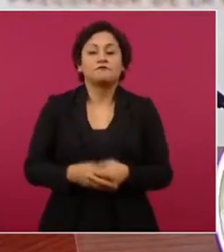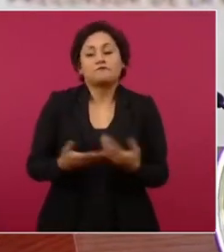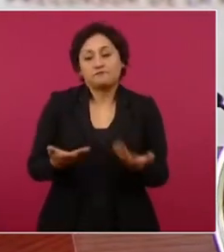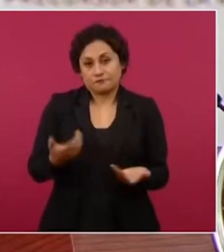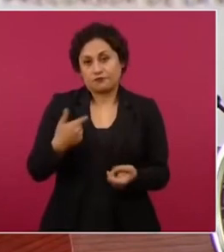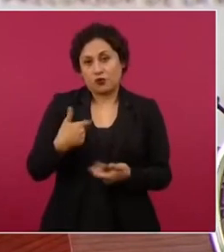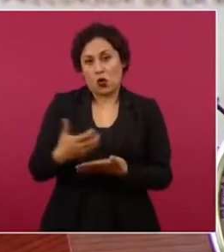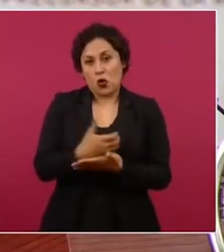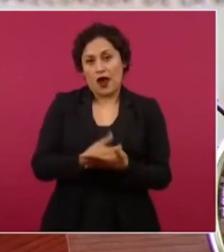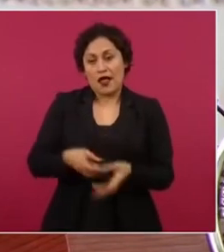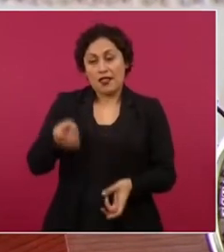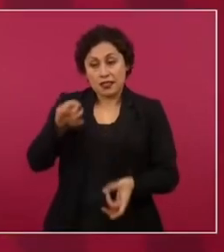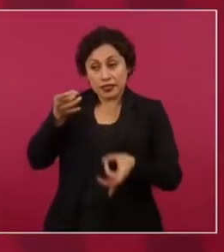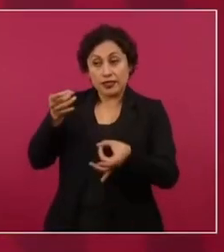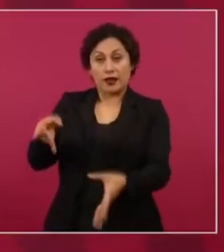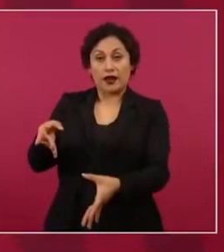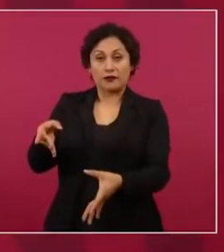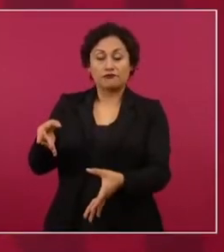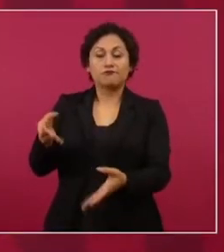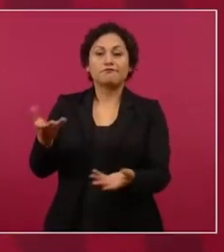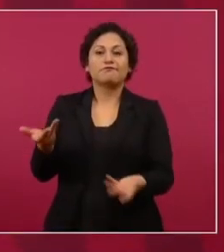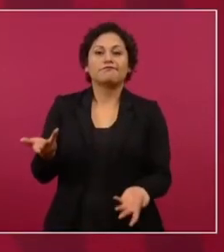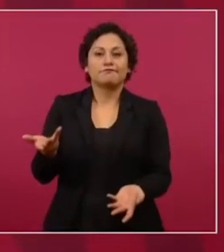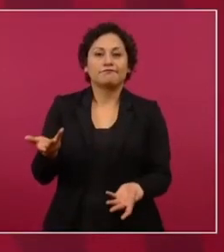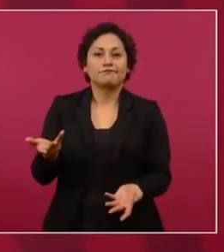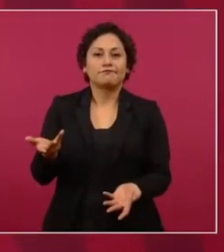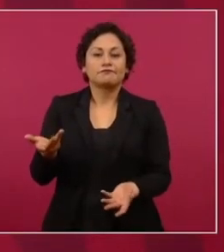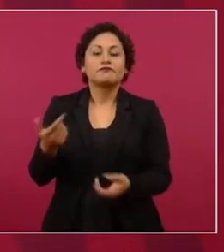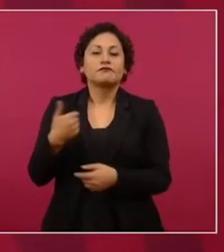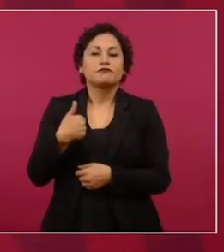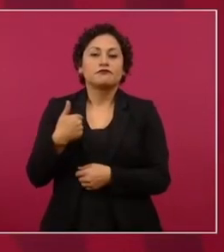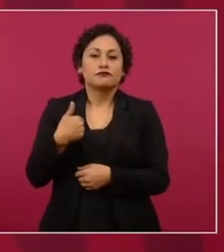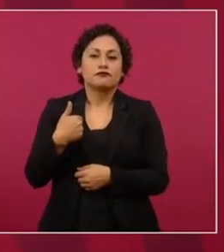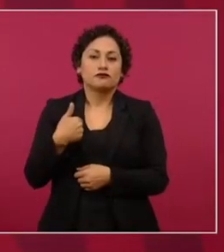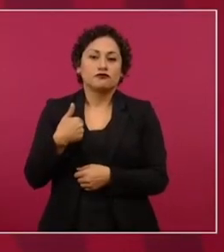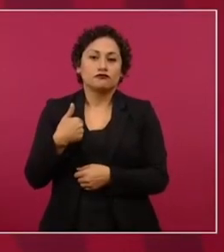y le tengo que reconocer a